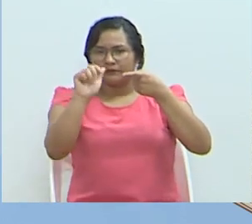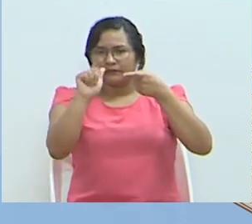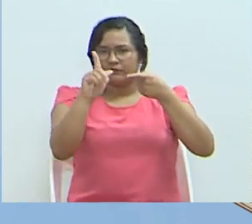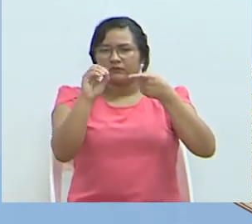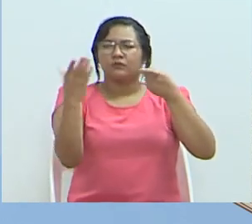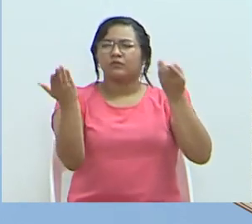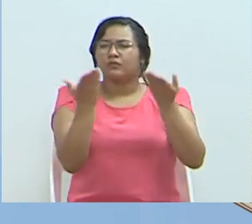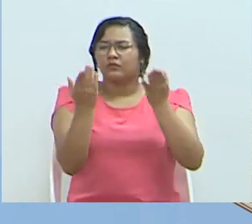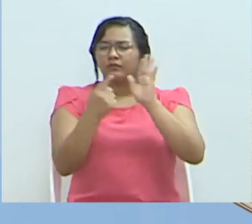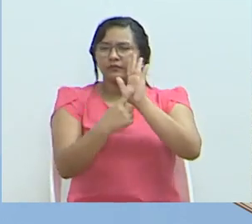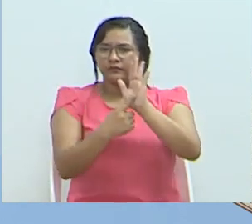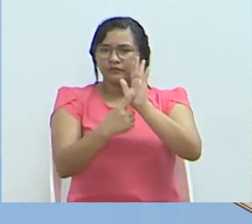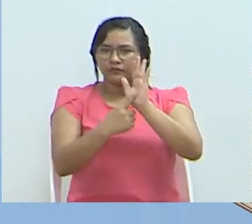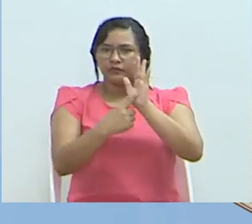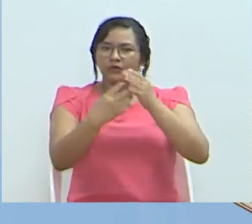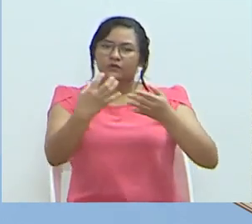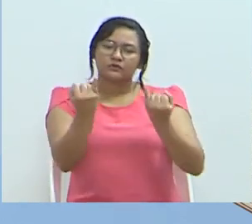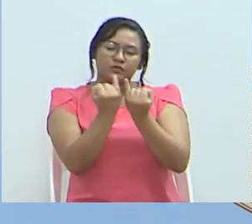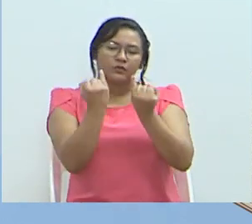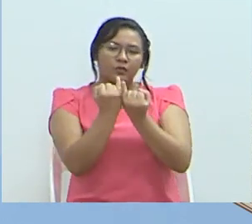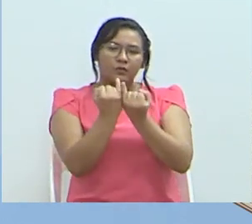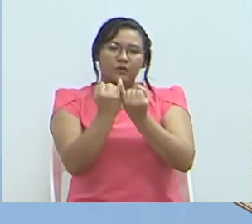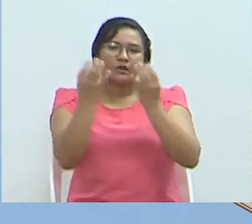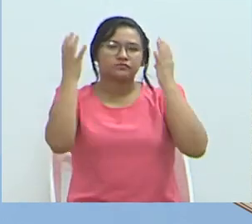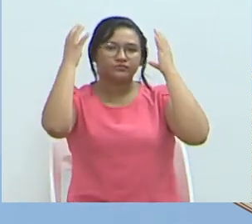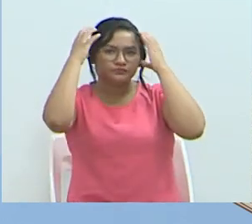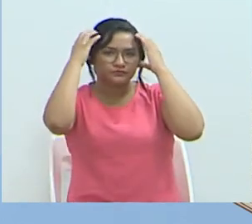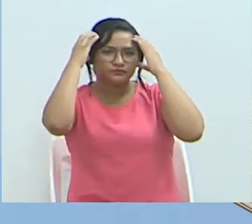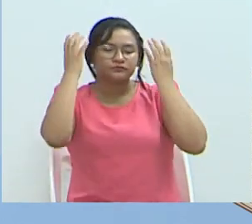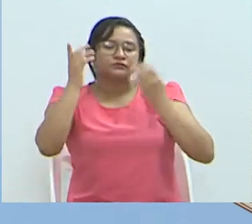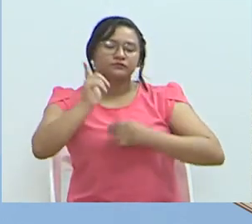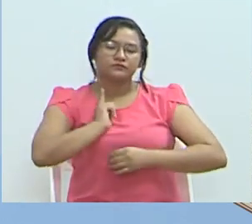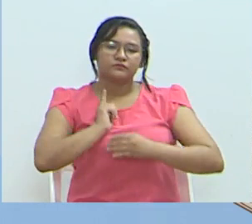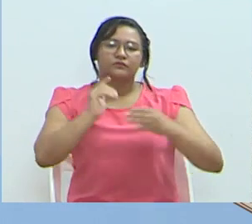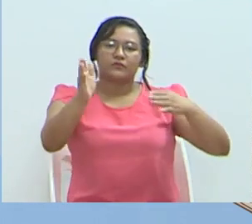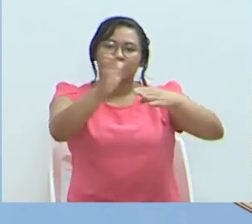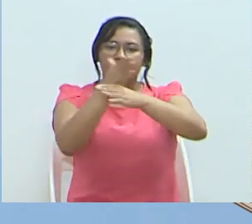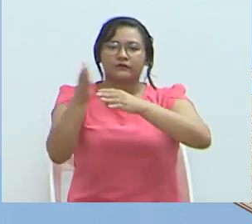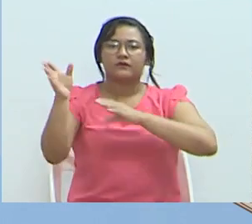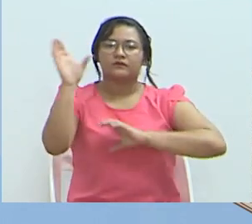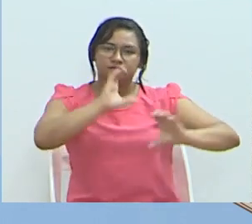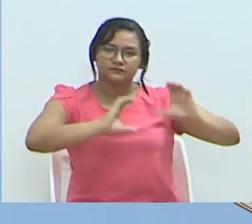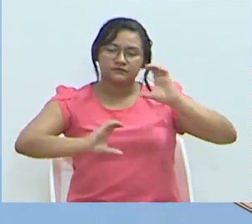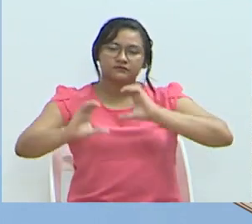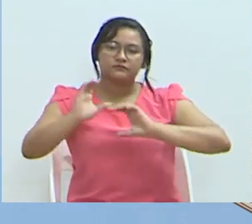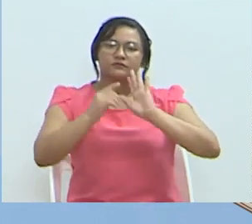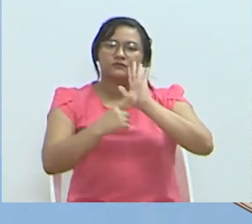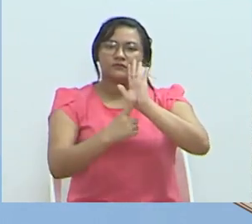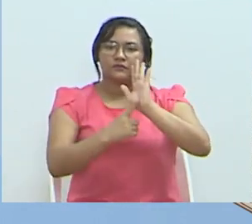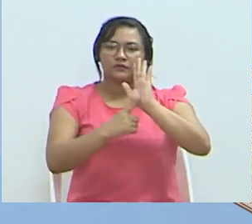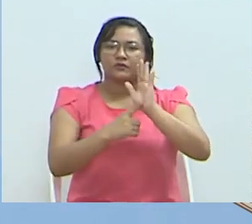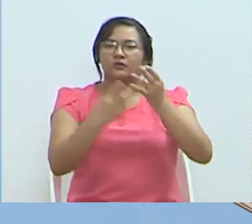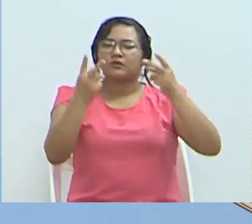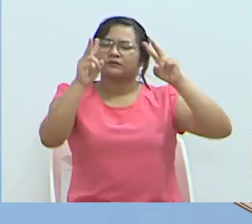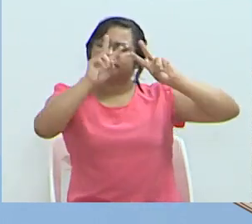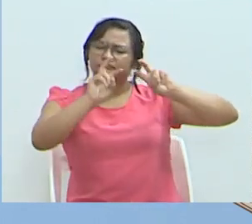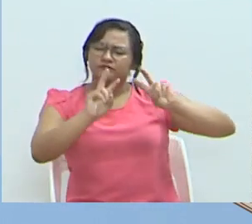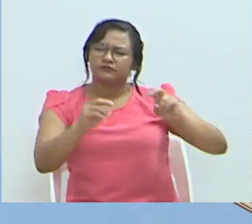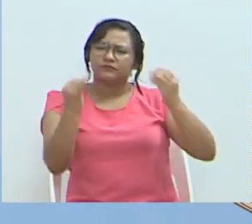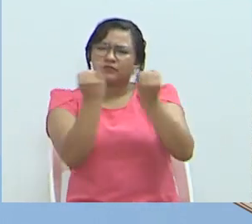nervioso. Hay diferentes ciencias que estudian el cuerpo humano. Entre ellas está la anatomía, que describe la forma